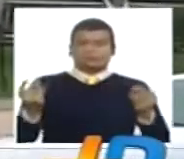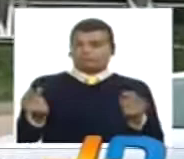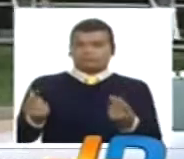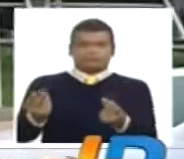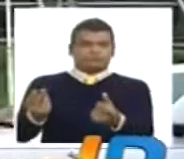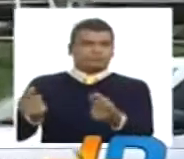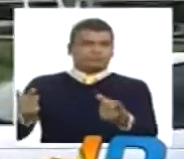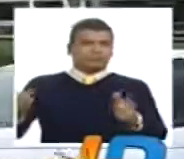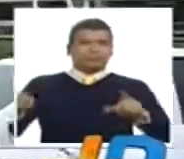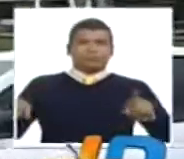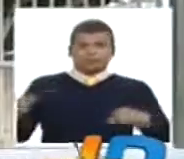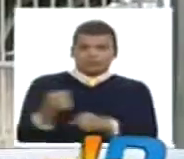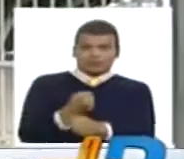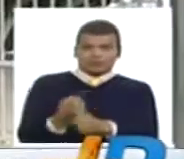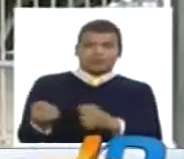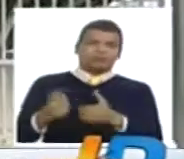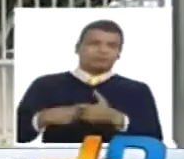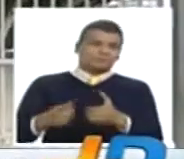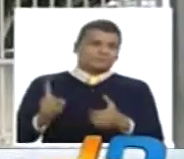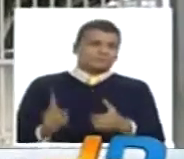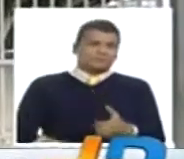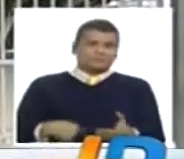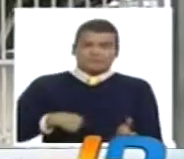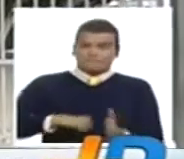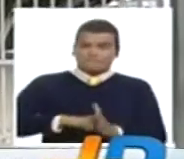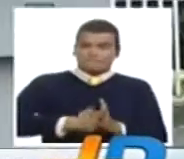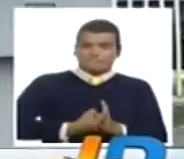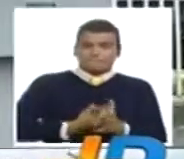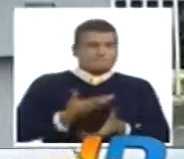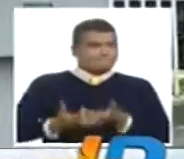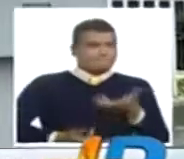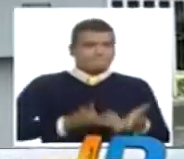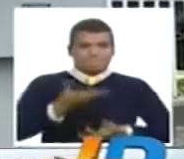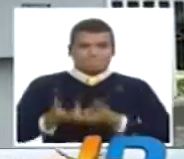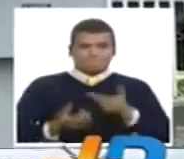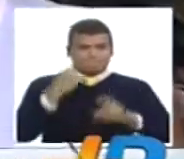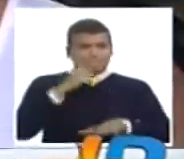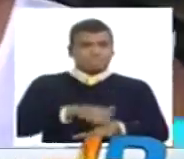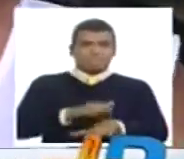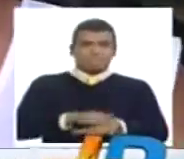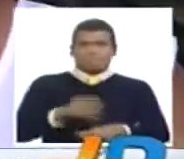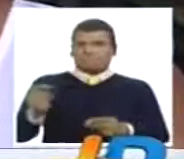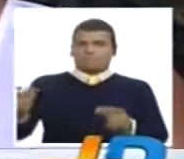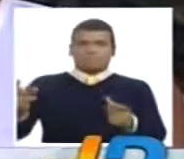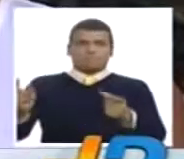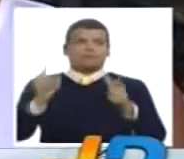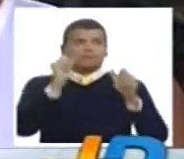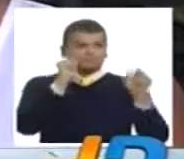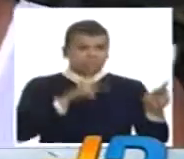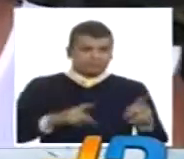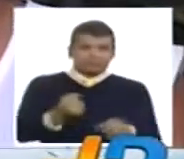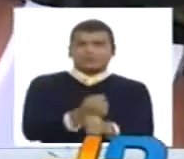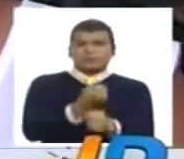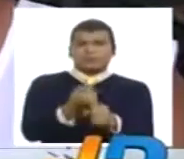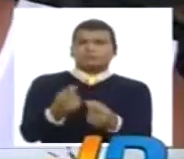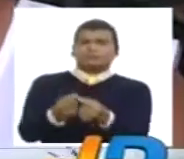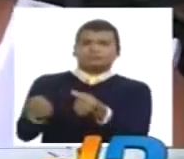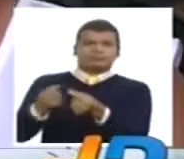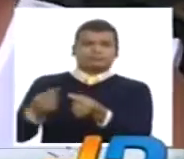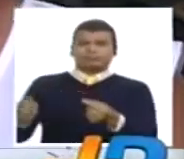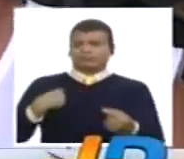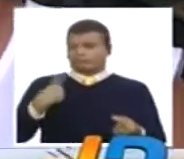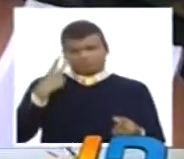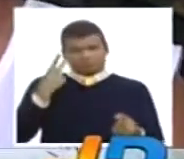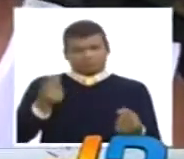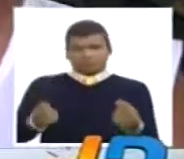a algunos de sus empleados ante el golpe económico que significará esta decisión. Mucha gente que labora por acá, las han